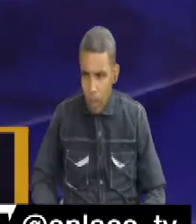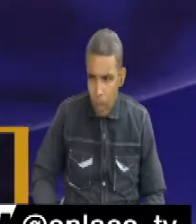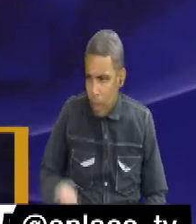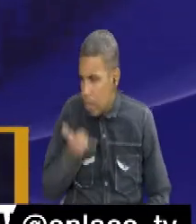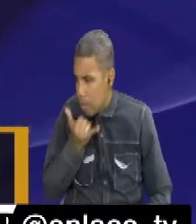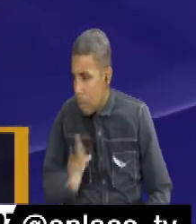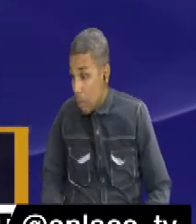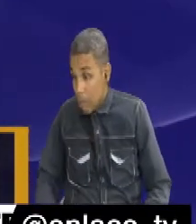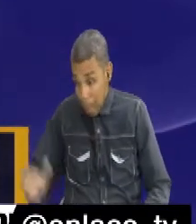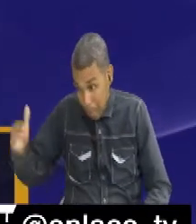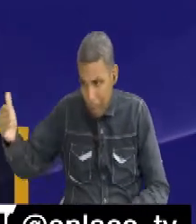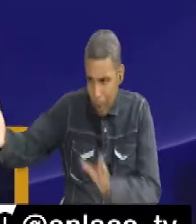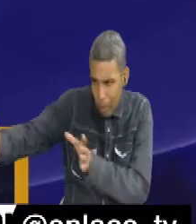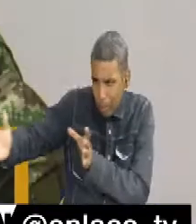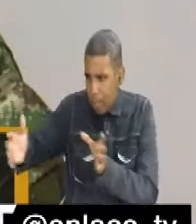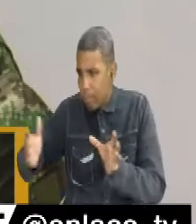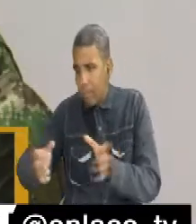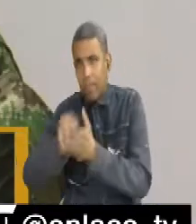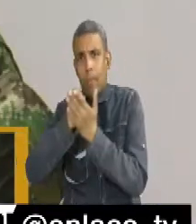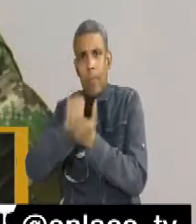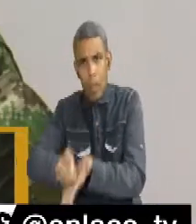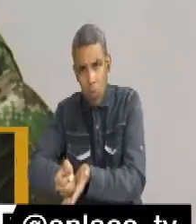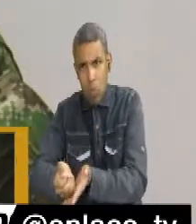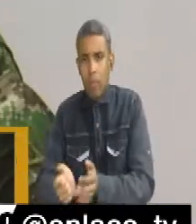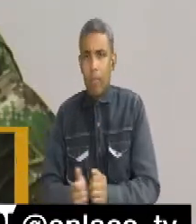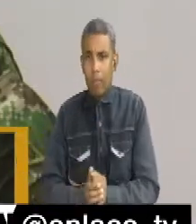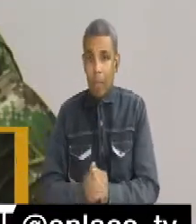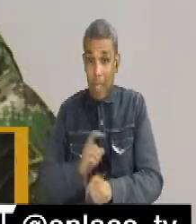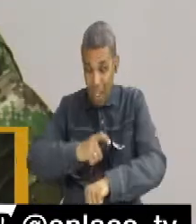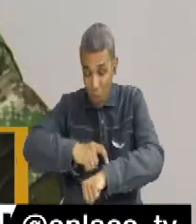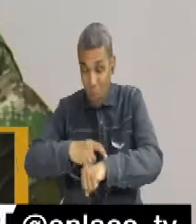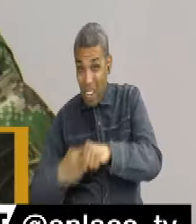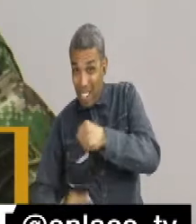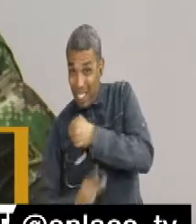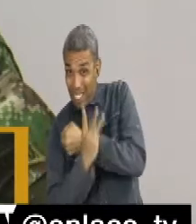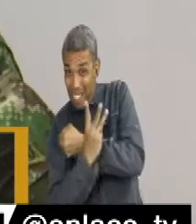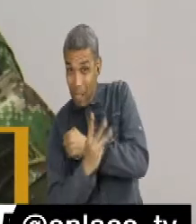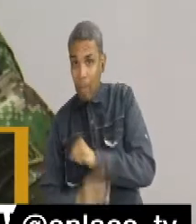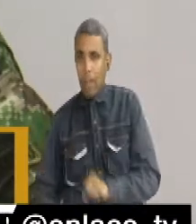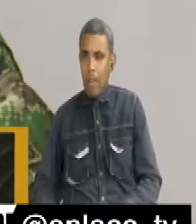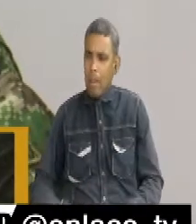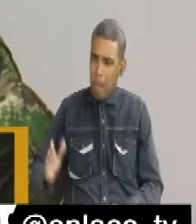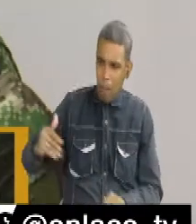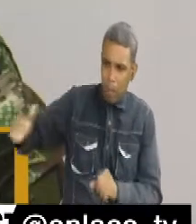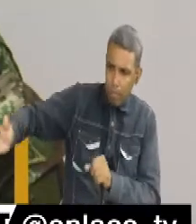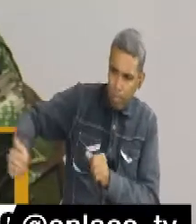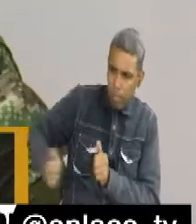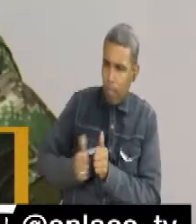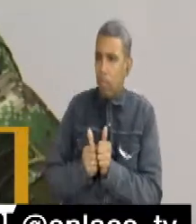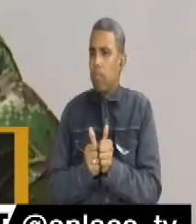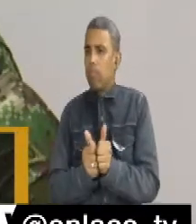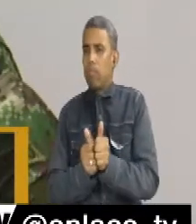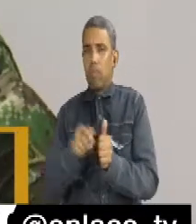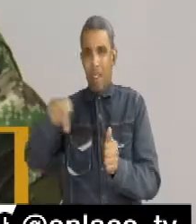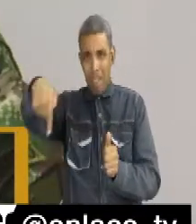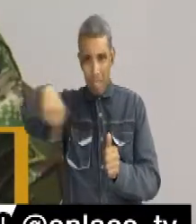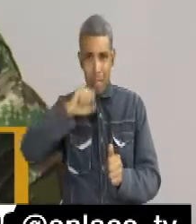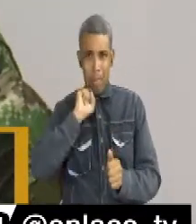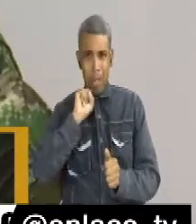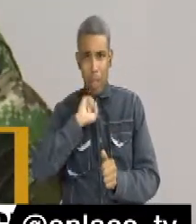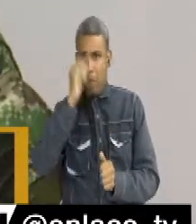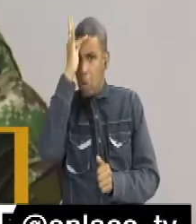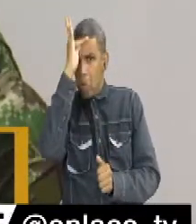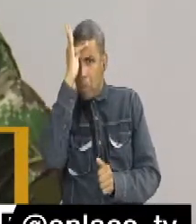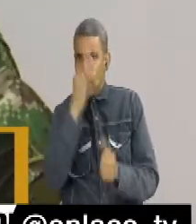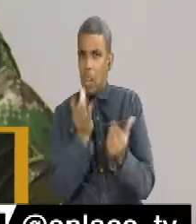primeros auxilios, de ahí salimos a las 3 de la mañana, personalmente los entregué en la clínica aquí de Barranca Bermeja para que los mirara